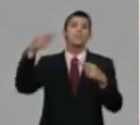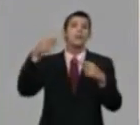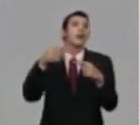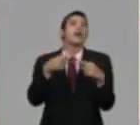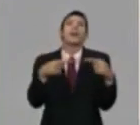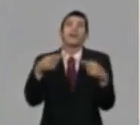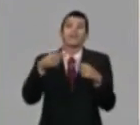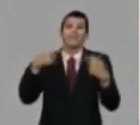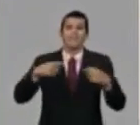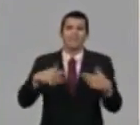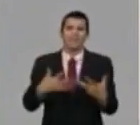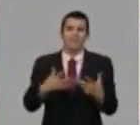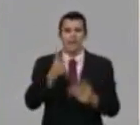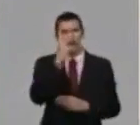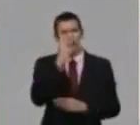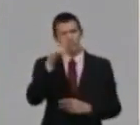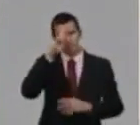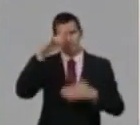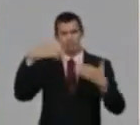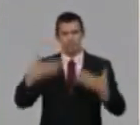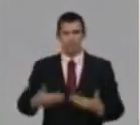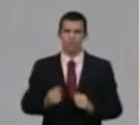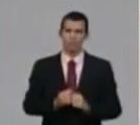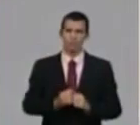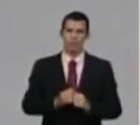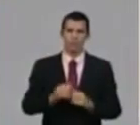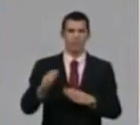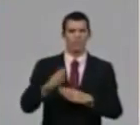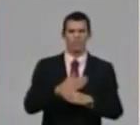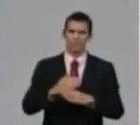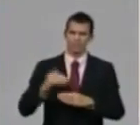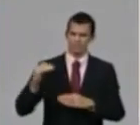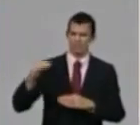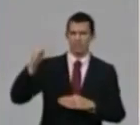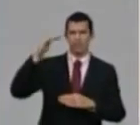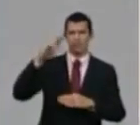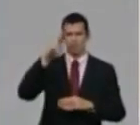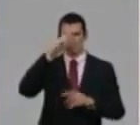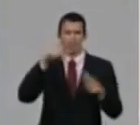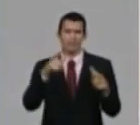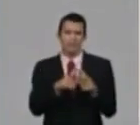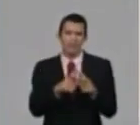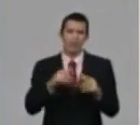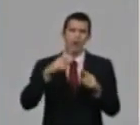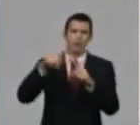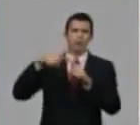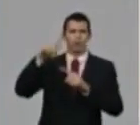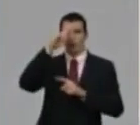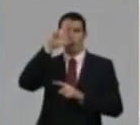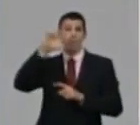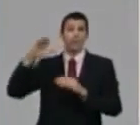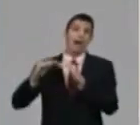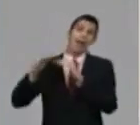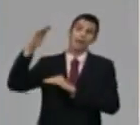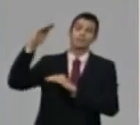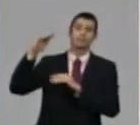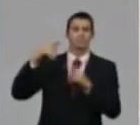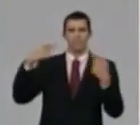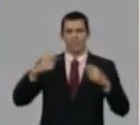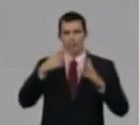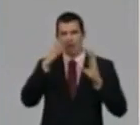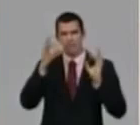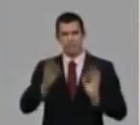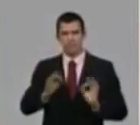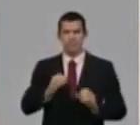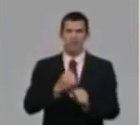nivel, en los niveles primarios, secundarios, de la atención de la salud y precisamente en estos centros de la atención de la